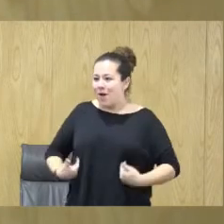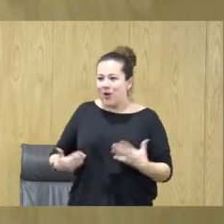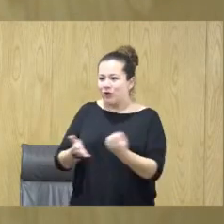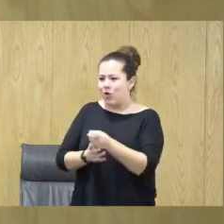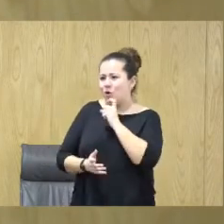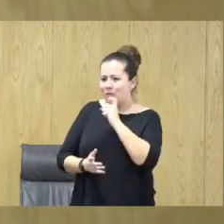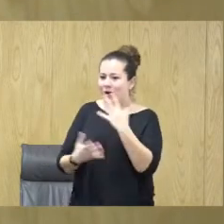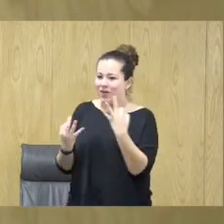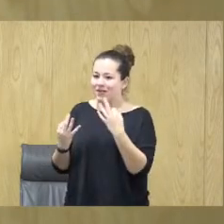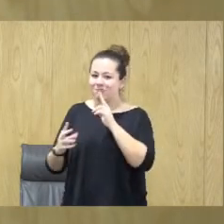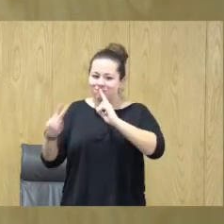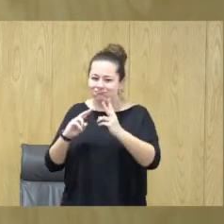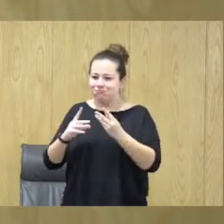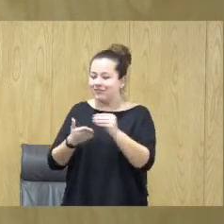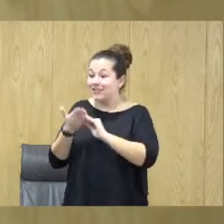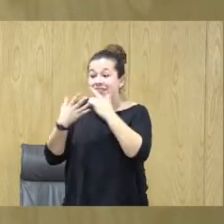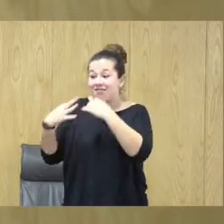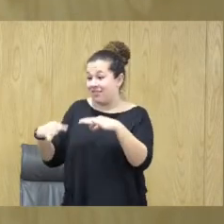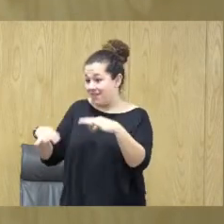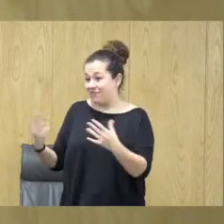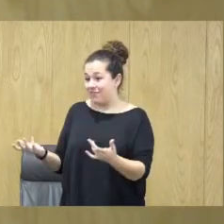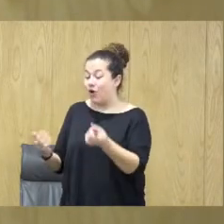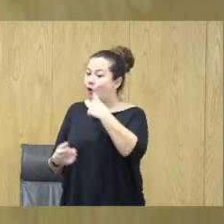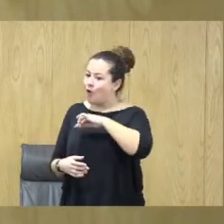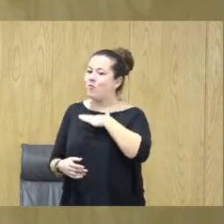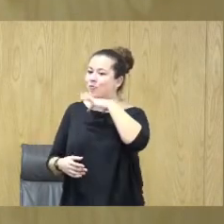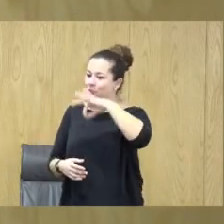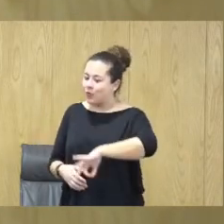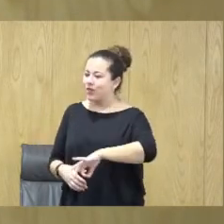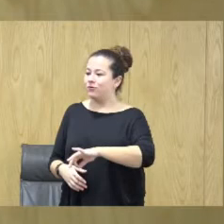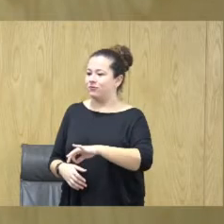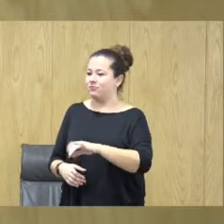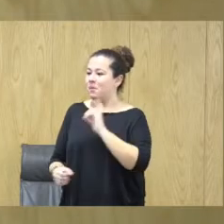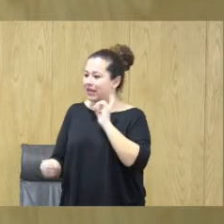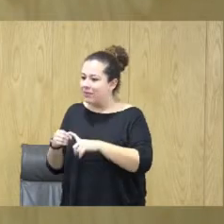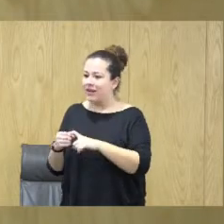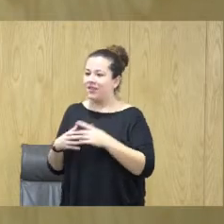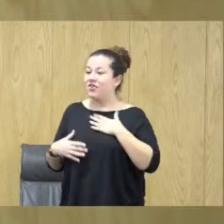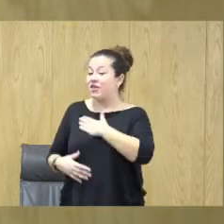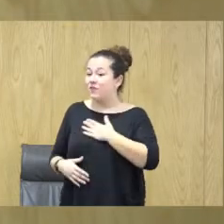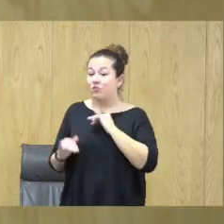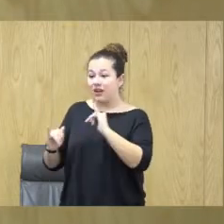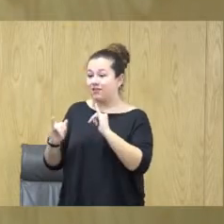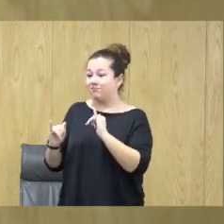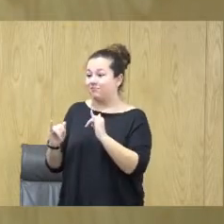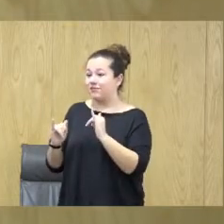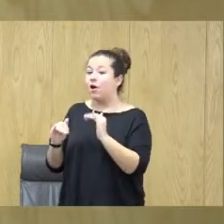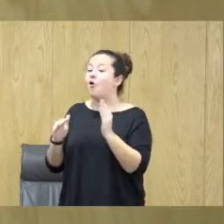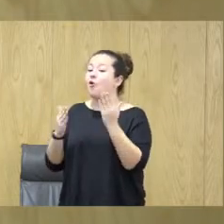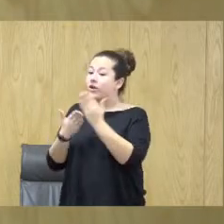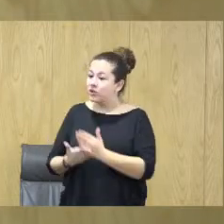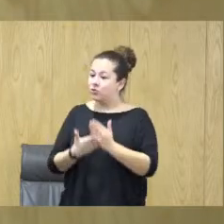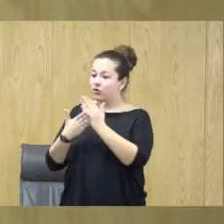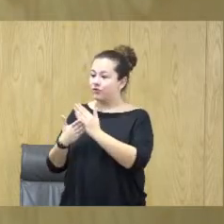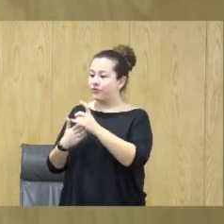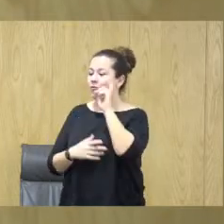hoy, bueno, pues vamos a poder participar y disfrutar de un estudio del profesor León